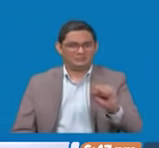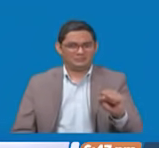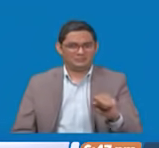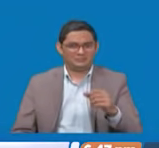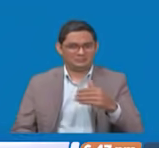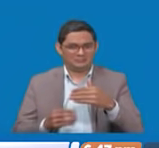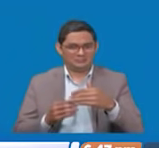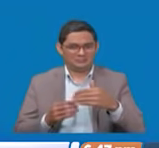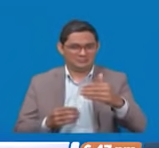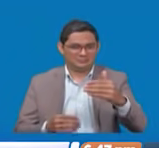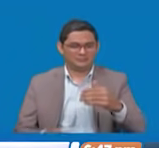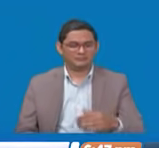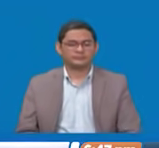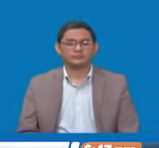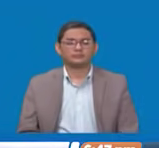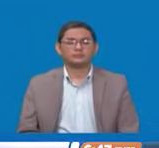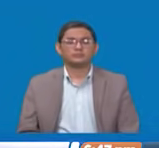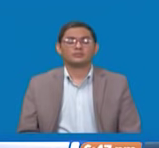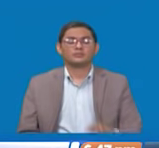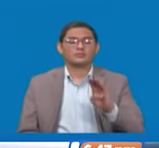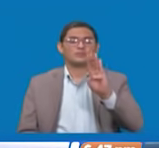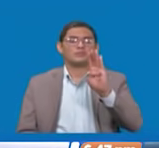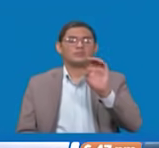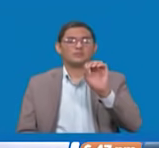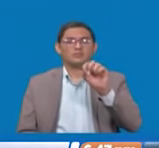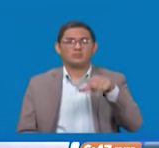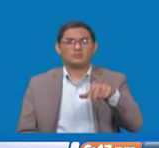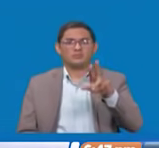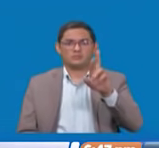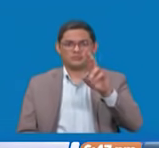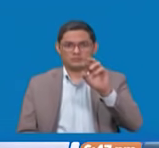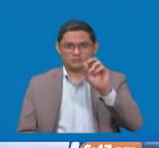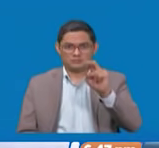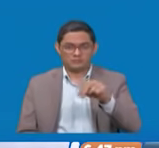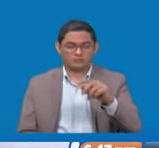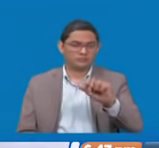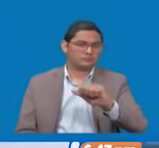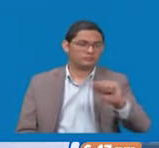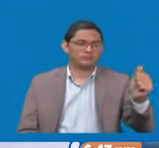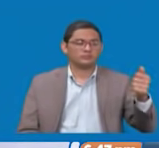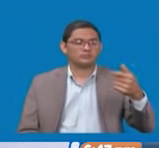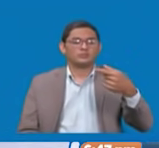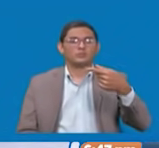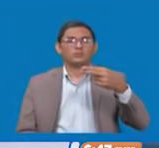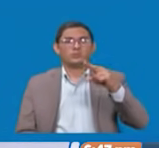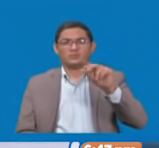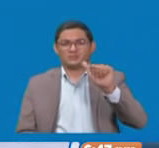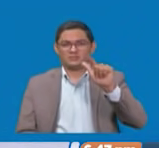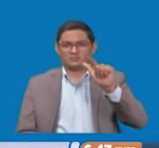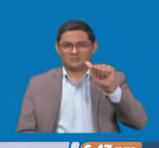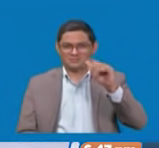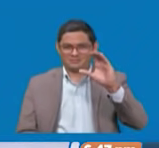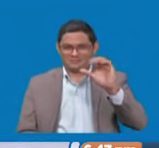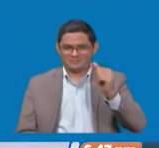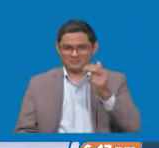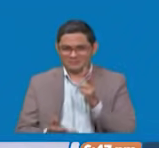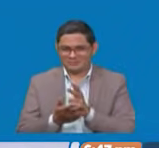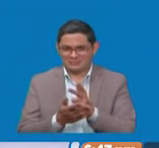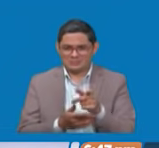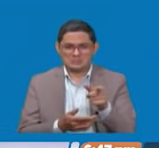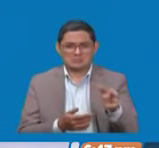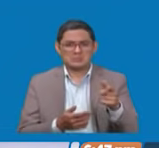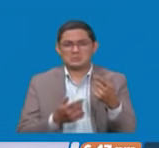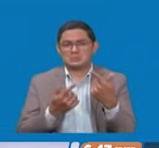los distritos de boquerón igual acá en la provincia de chiriquí quedarán